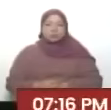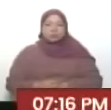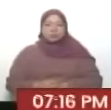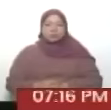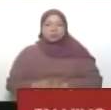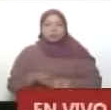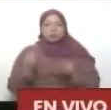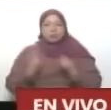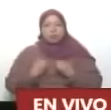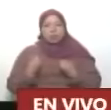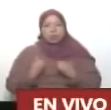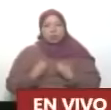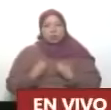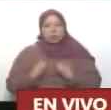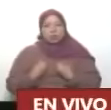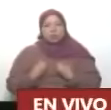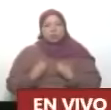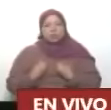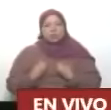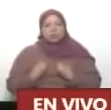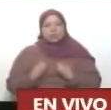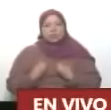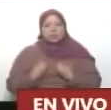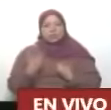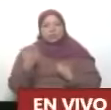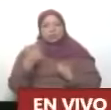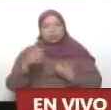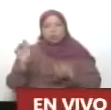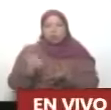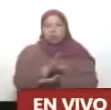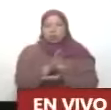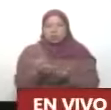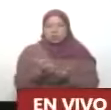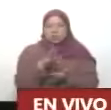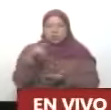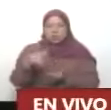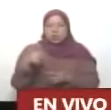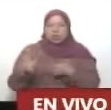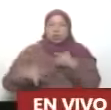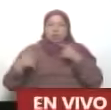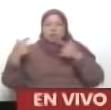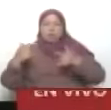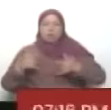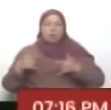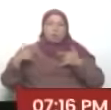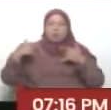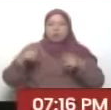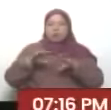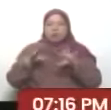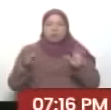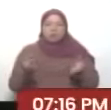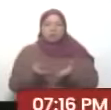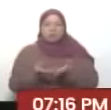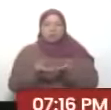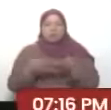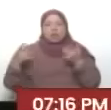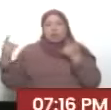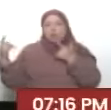Pero vino Alfred Nazaret y se lo llevó para el concierto de los grupos de ska, de música pop y